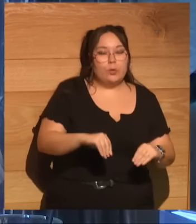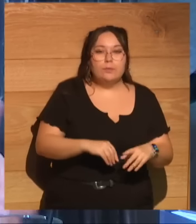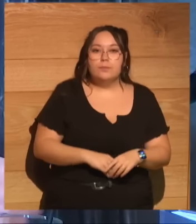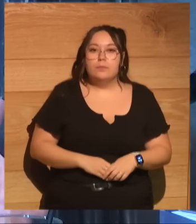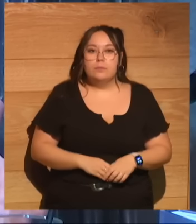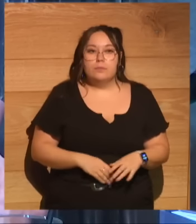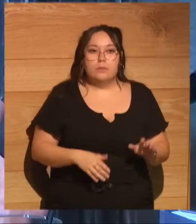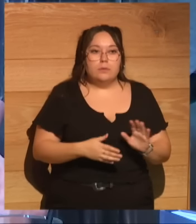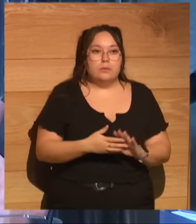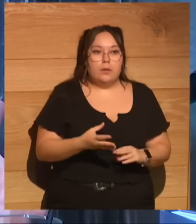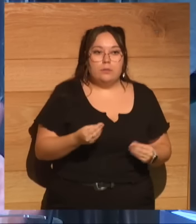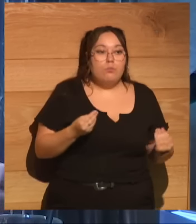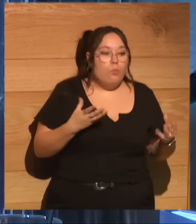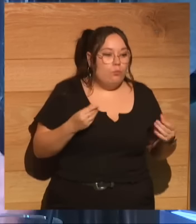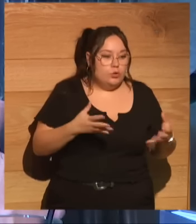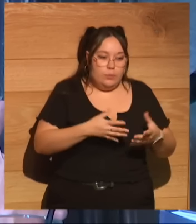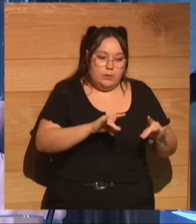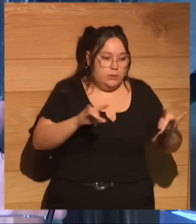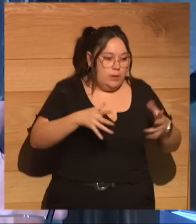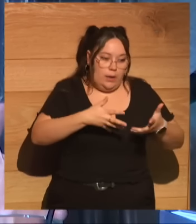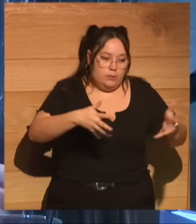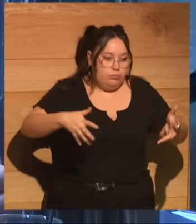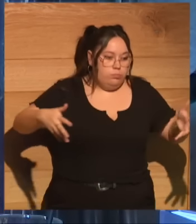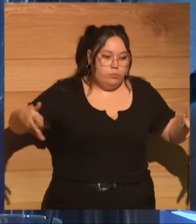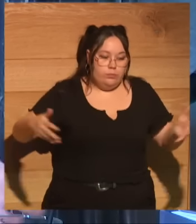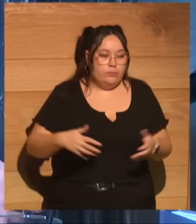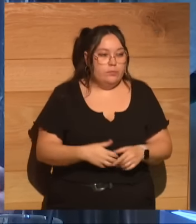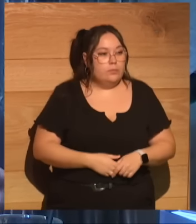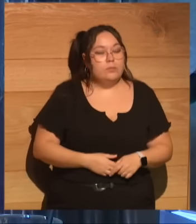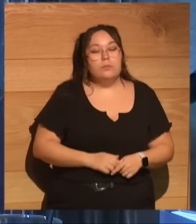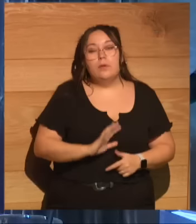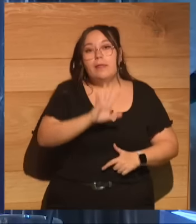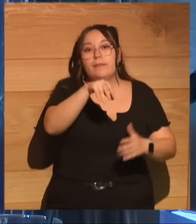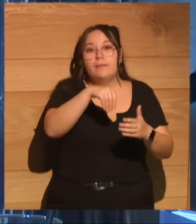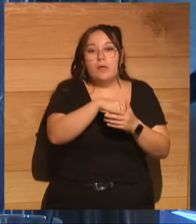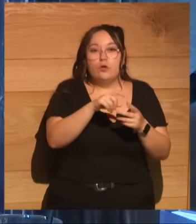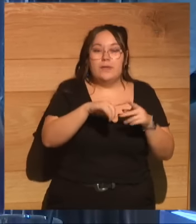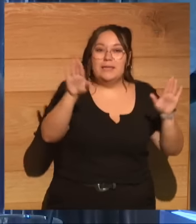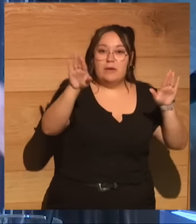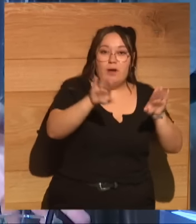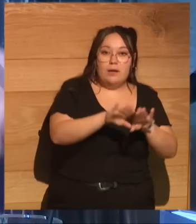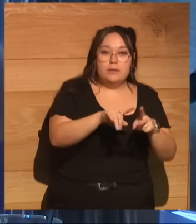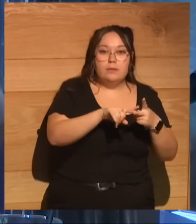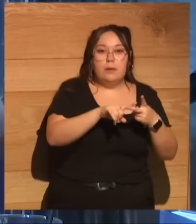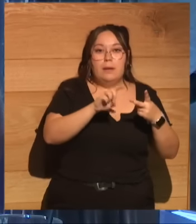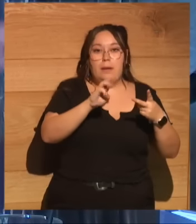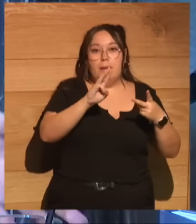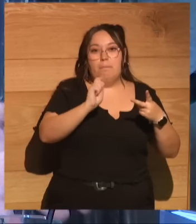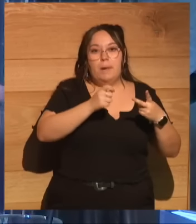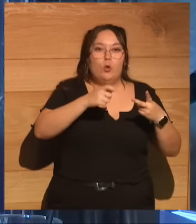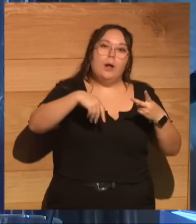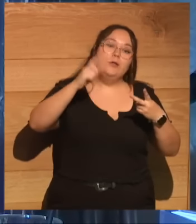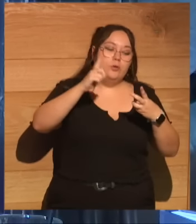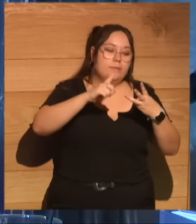de centenares de kilómetros. ¿Vale? Muchísimos kilómetros cuadrados. Y luego dentro de esos, pues tienes el Valle, tienes Palo Alto, tienes Burbank,